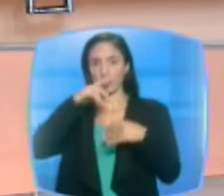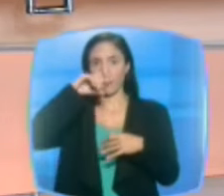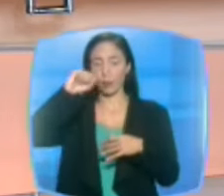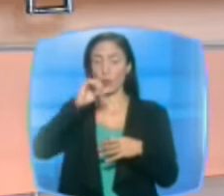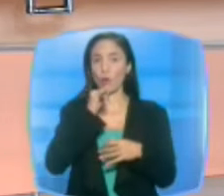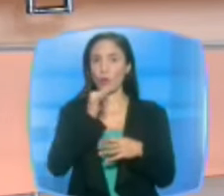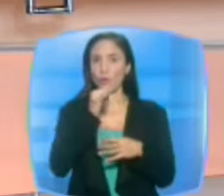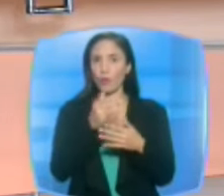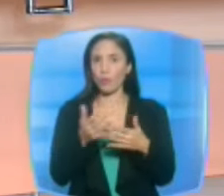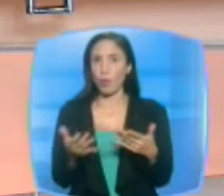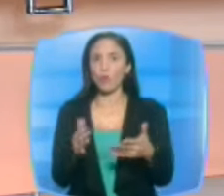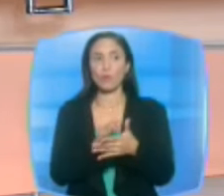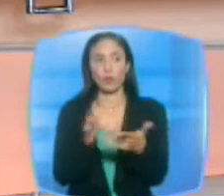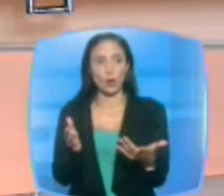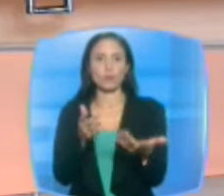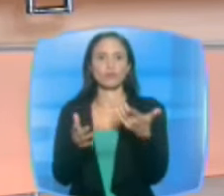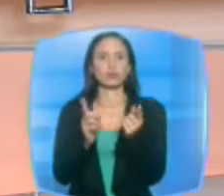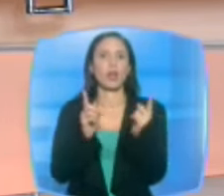que